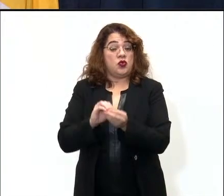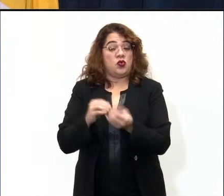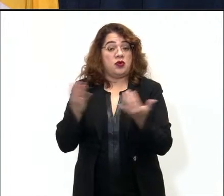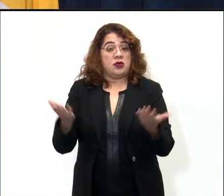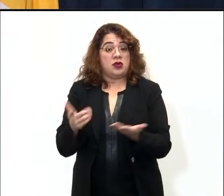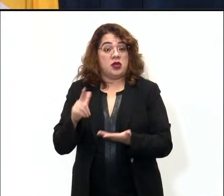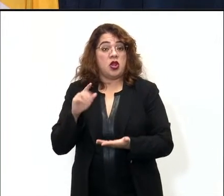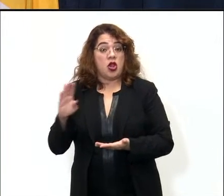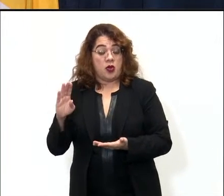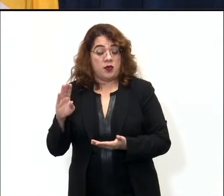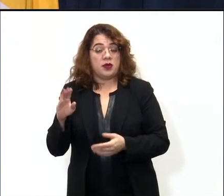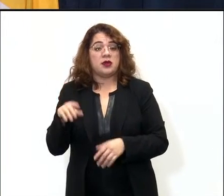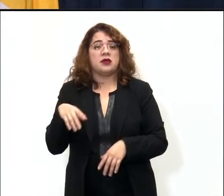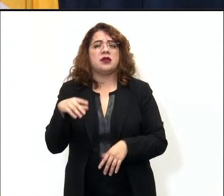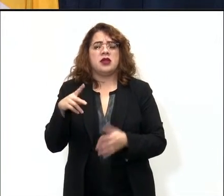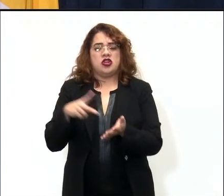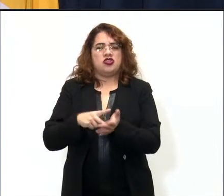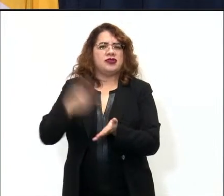duplicó de